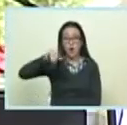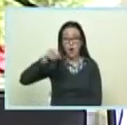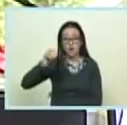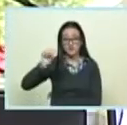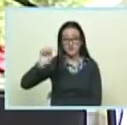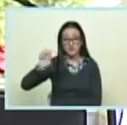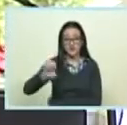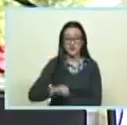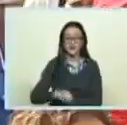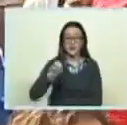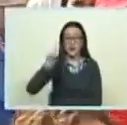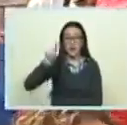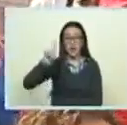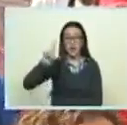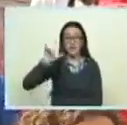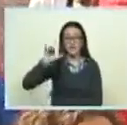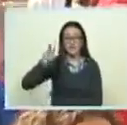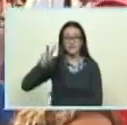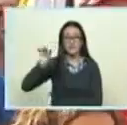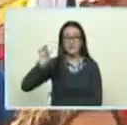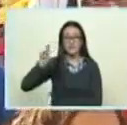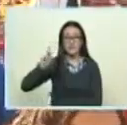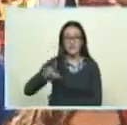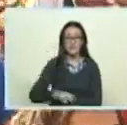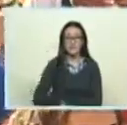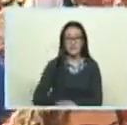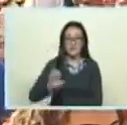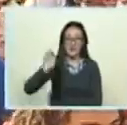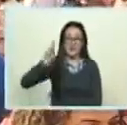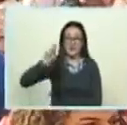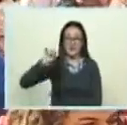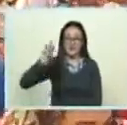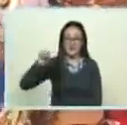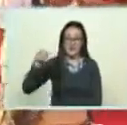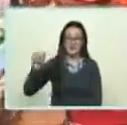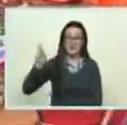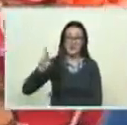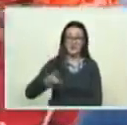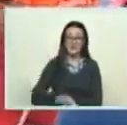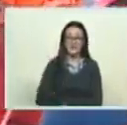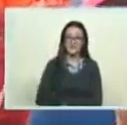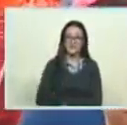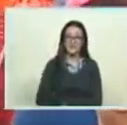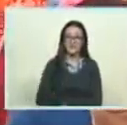Chaurán, Oliver Guzmán, Erimar Malavé,